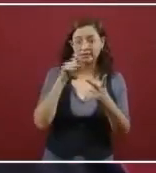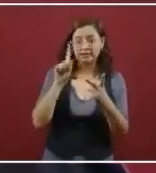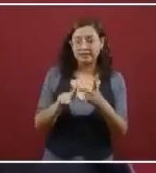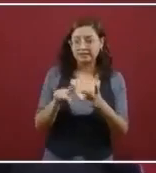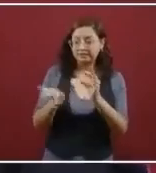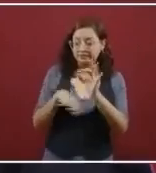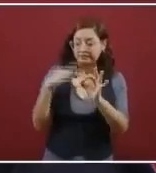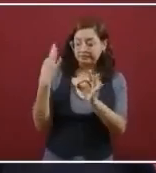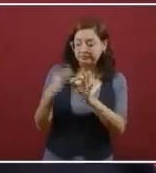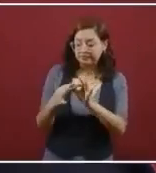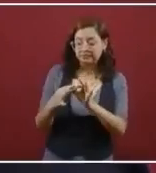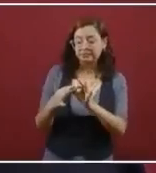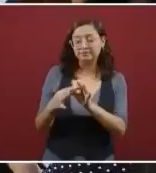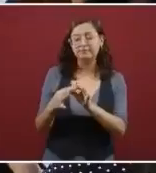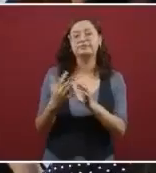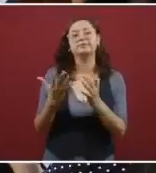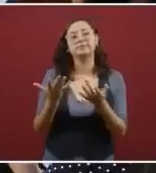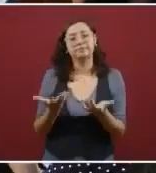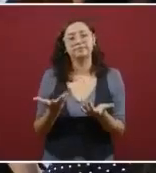que eso